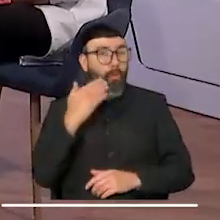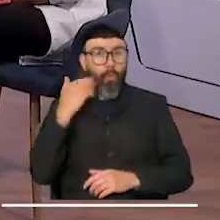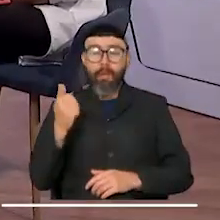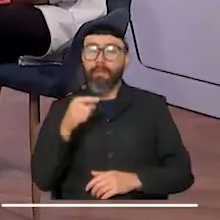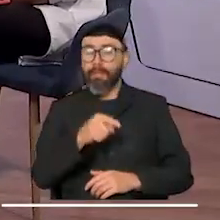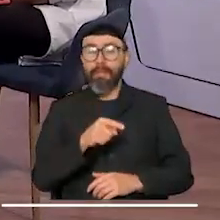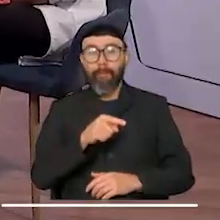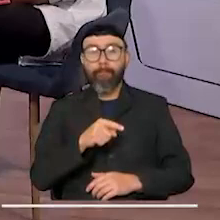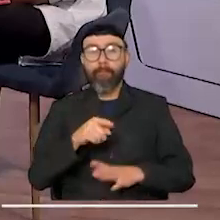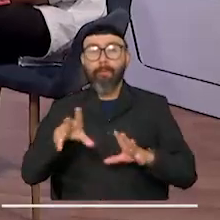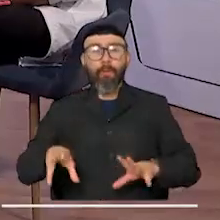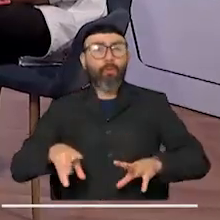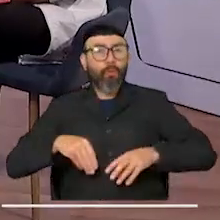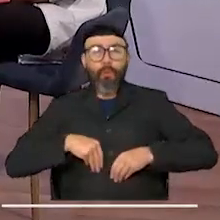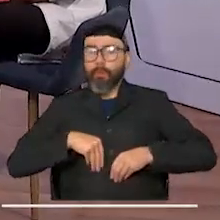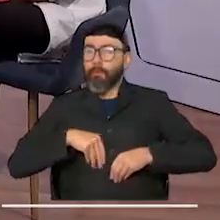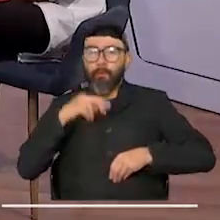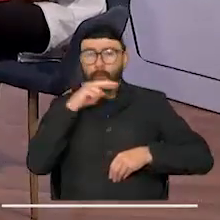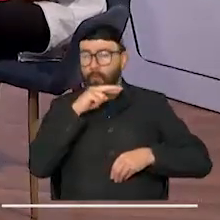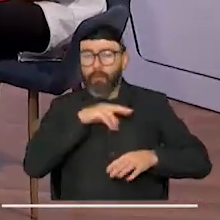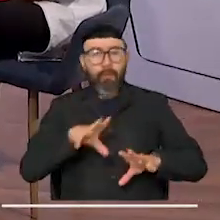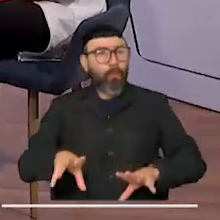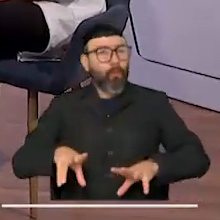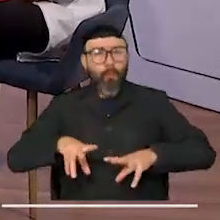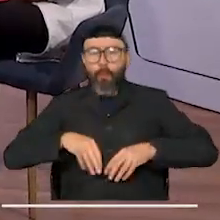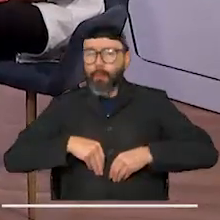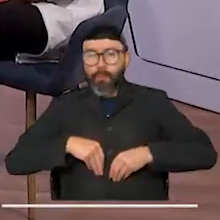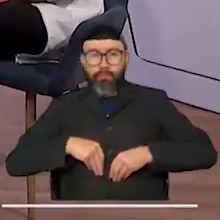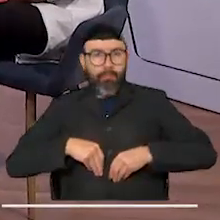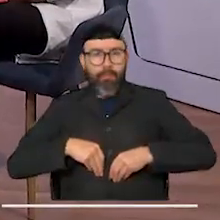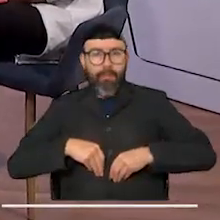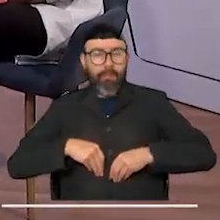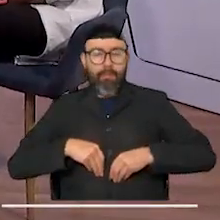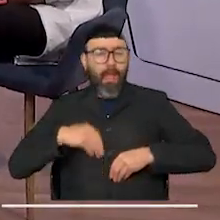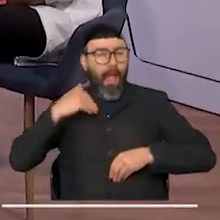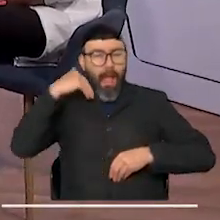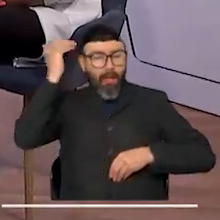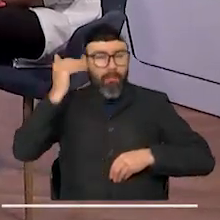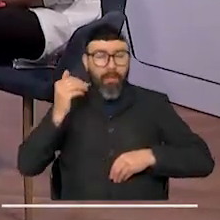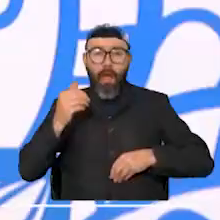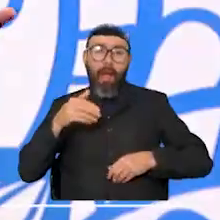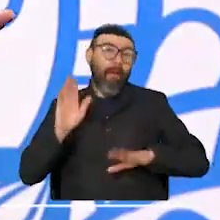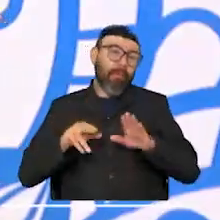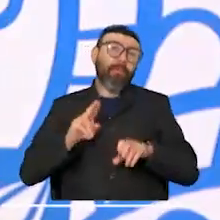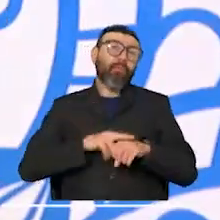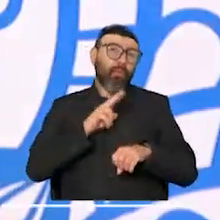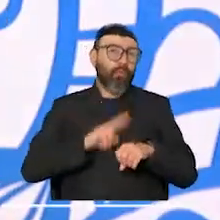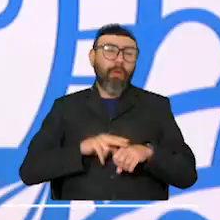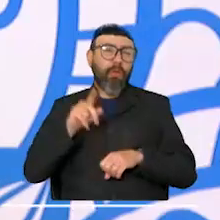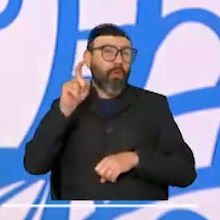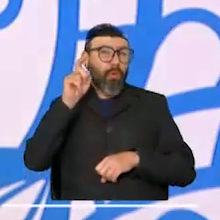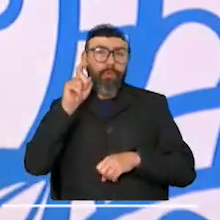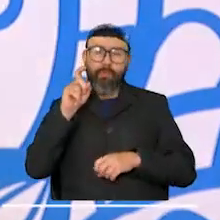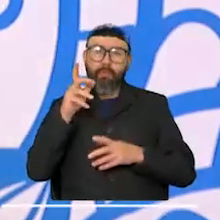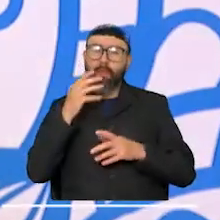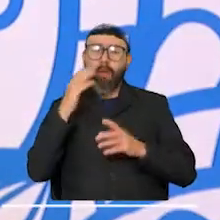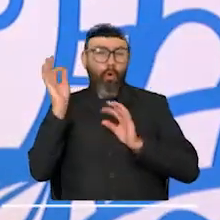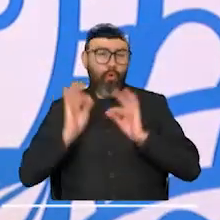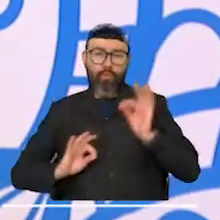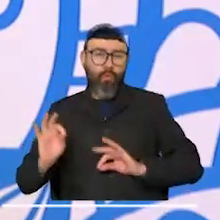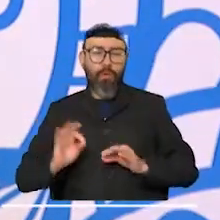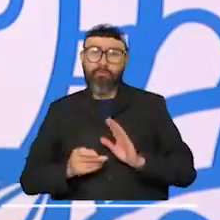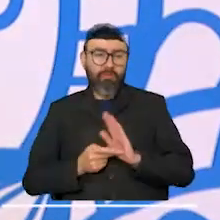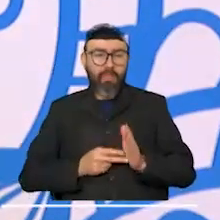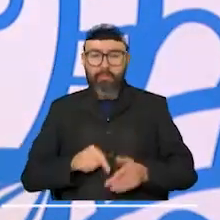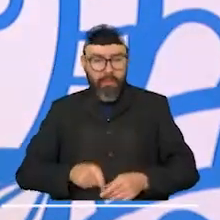cuando en la época de la menopausia o aquellas que estuvieron en menopausia precoz es común que ya como no tiene hormonas Pues están secas cierto pero aquí